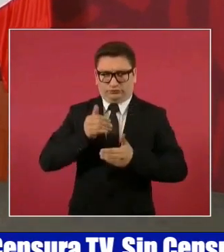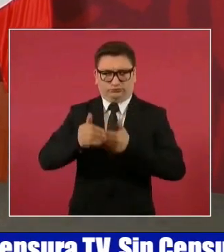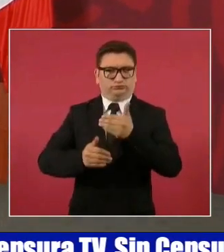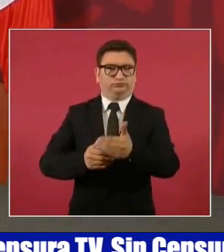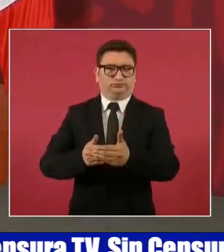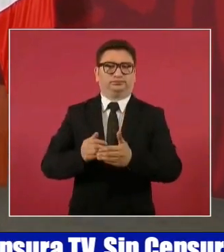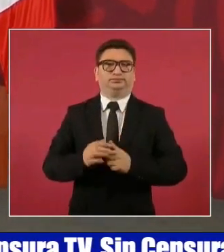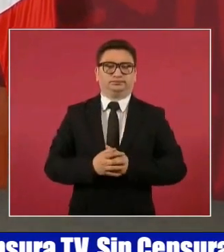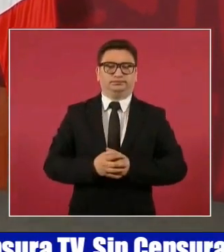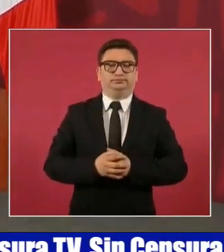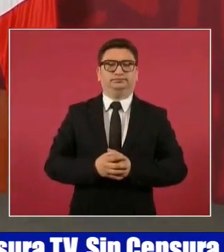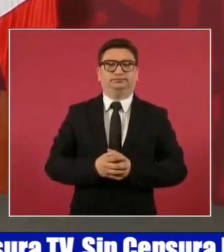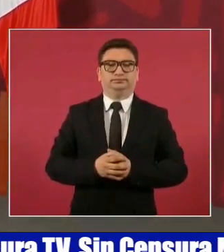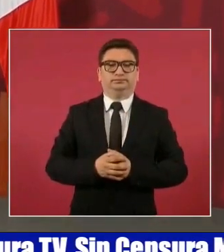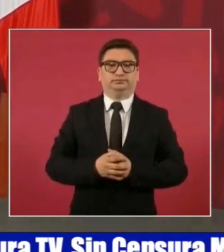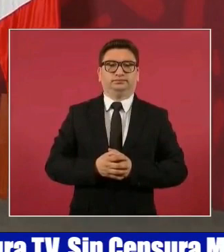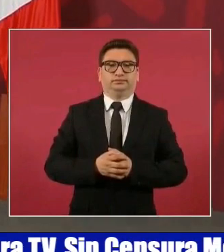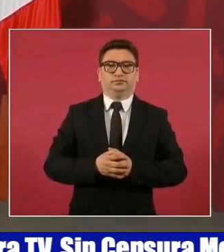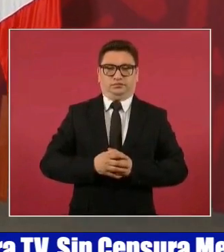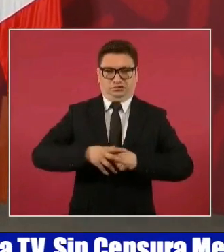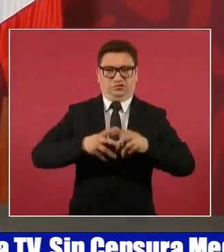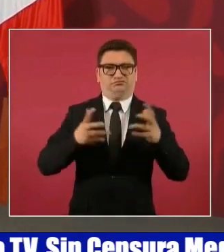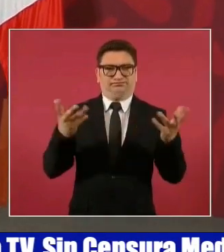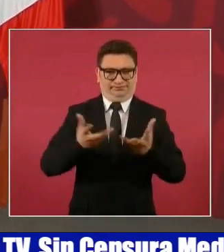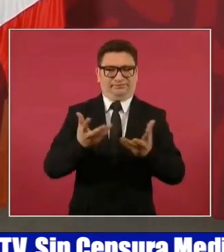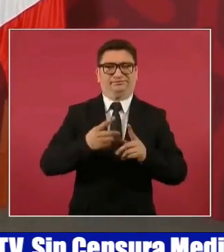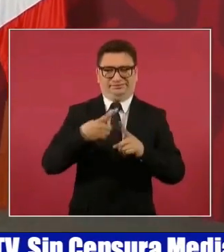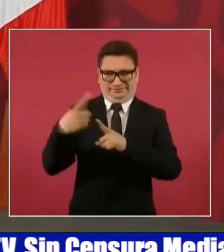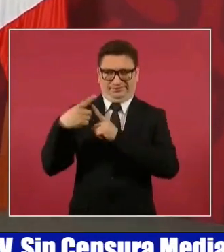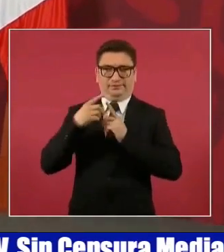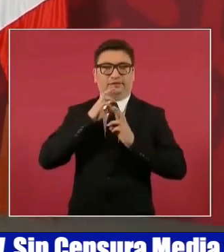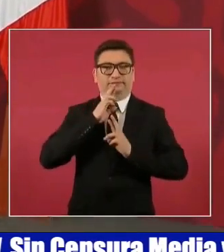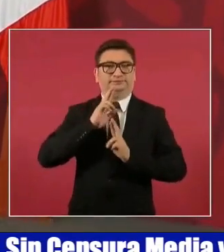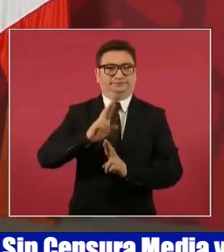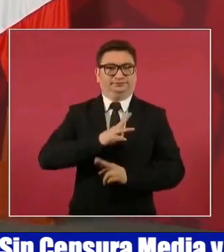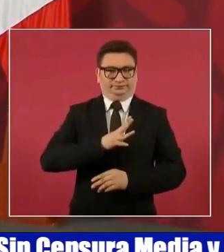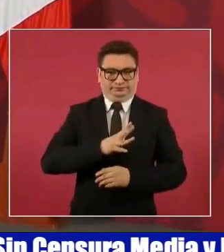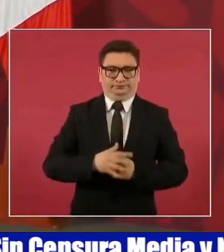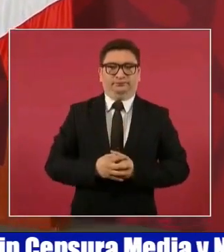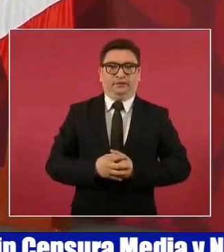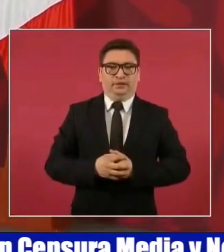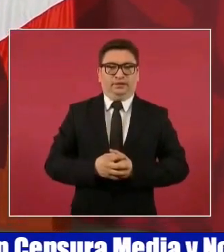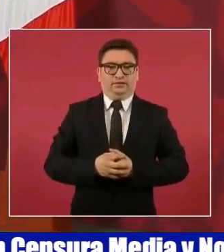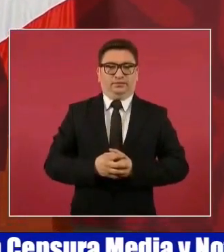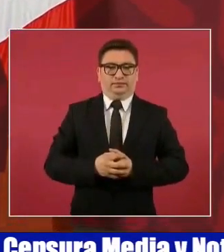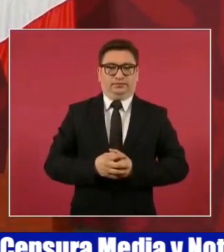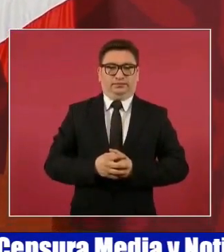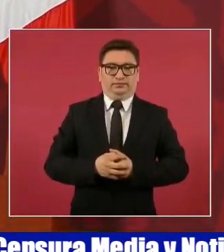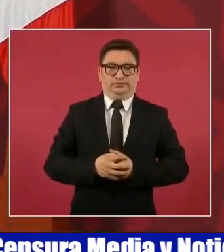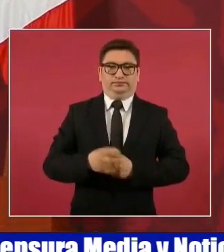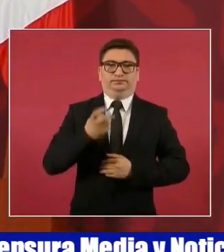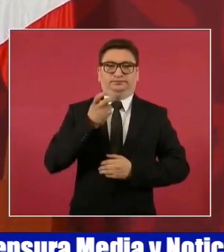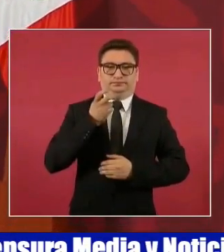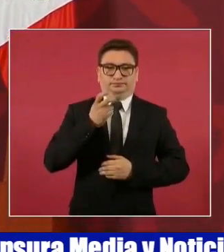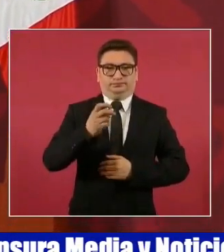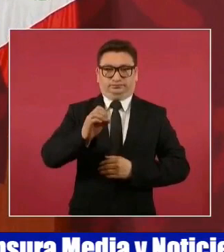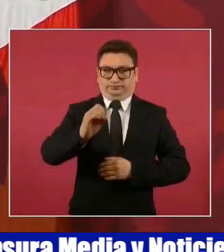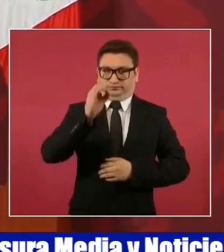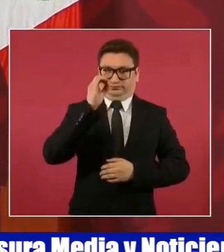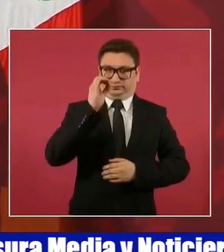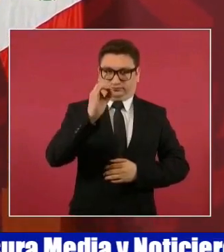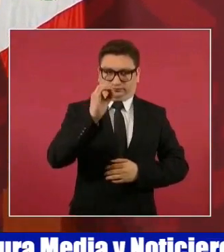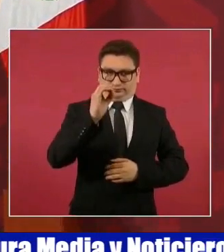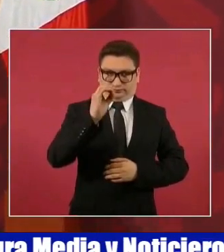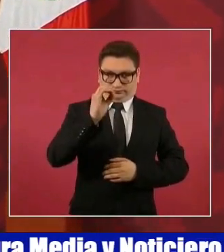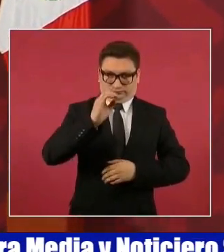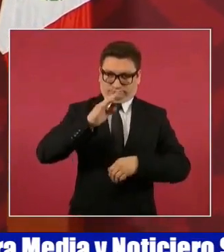como función principal el facilitar la transferencia y el traslado de bienes nacionales a particulares, lo que se llama